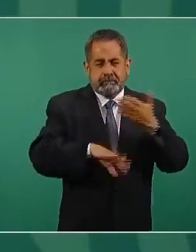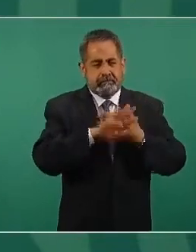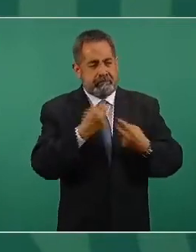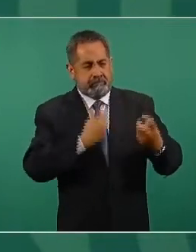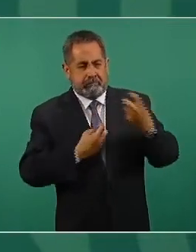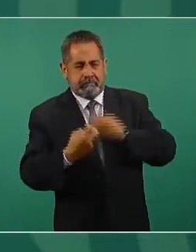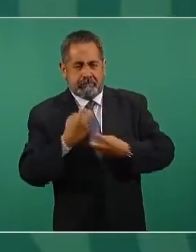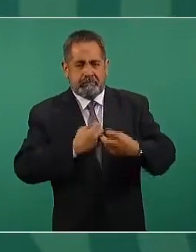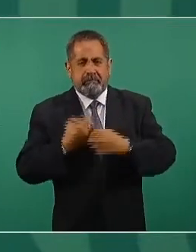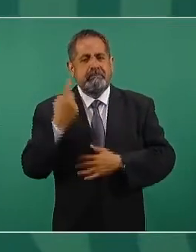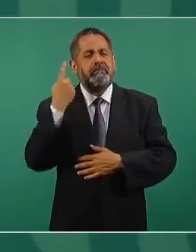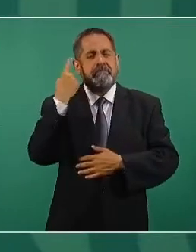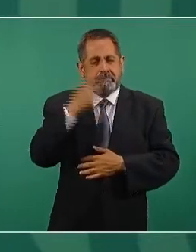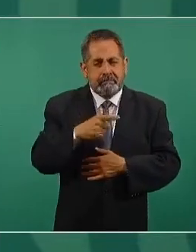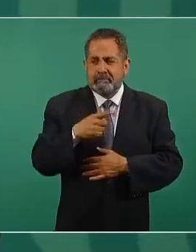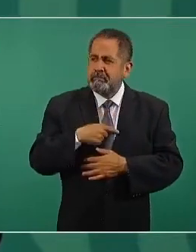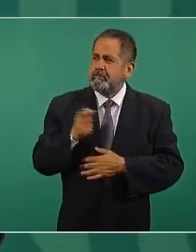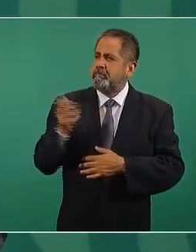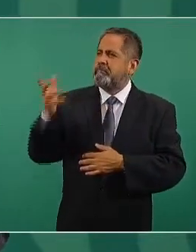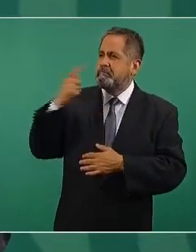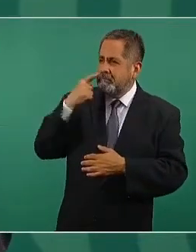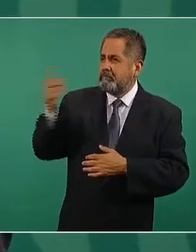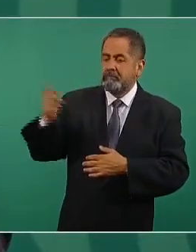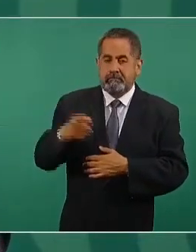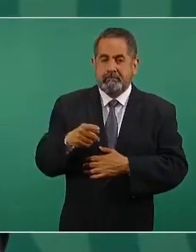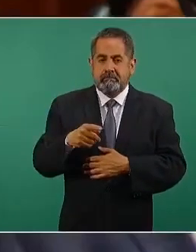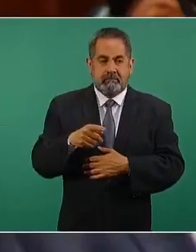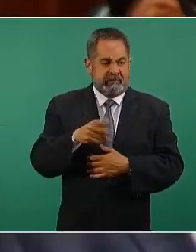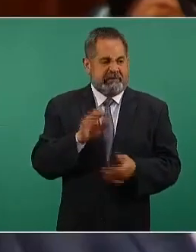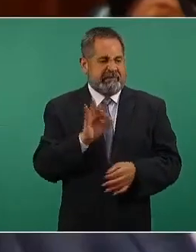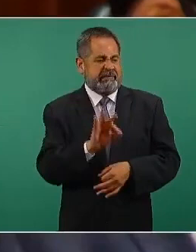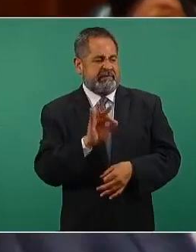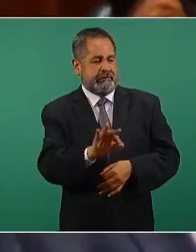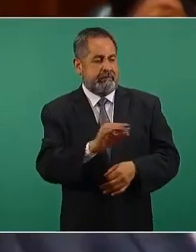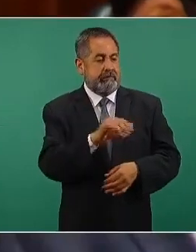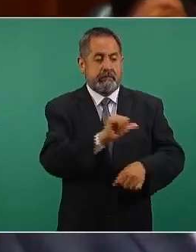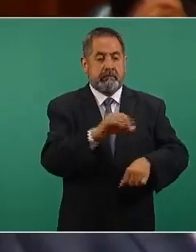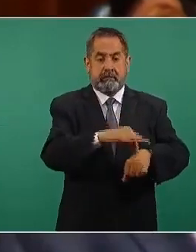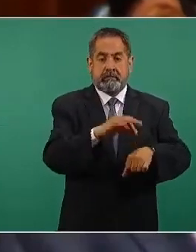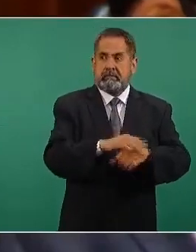para echarnos encima a los médicos.